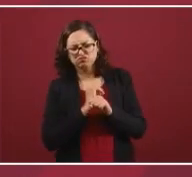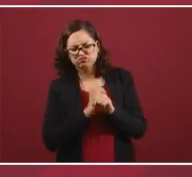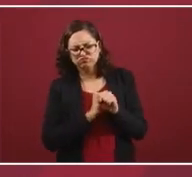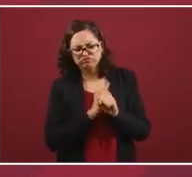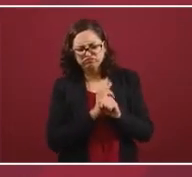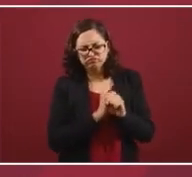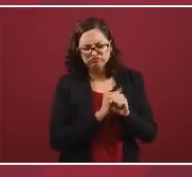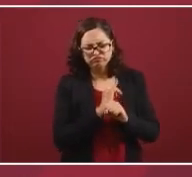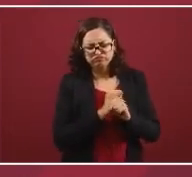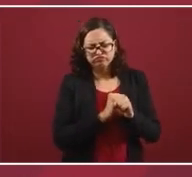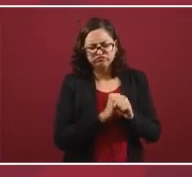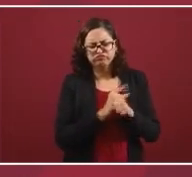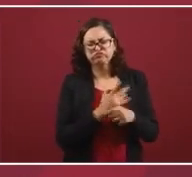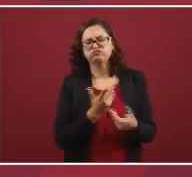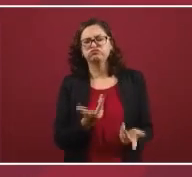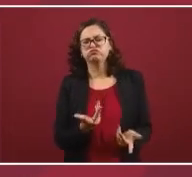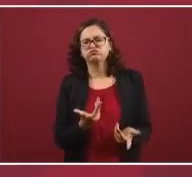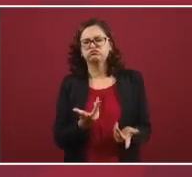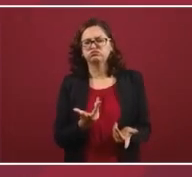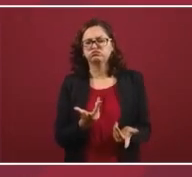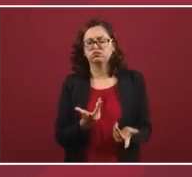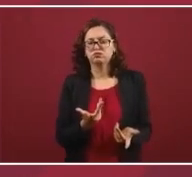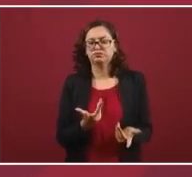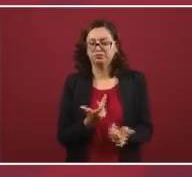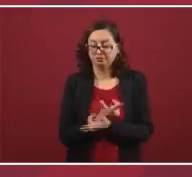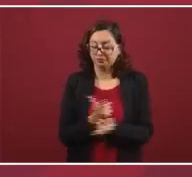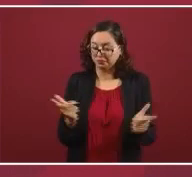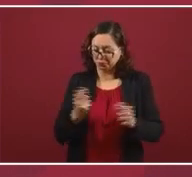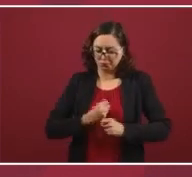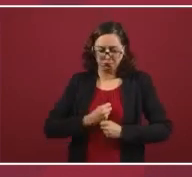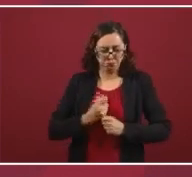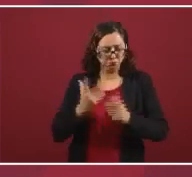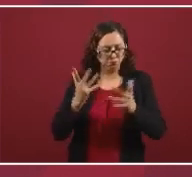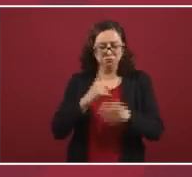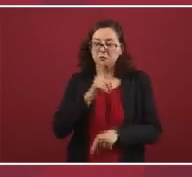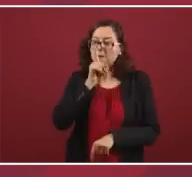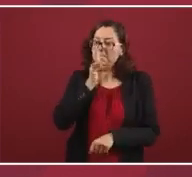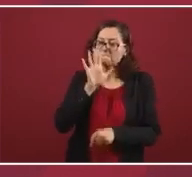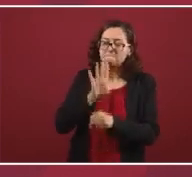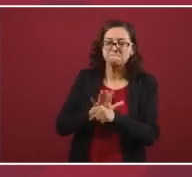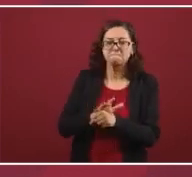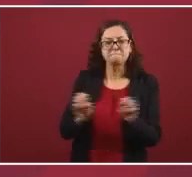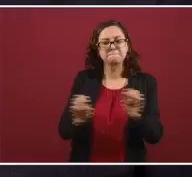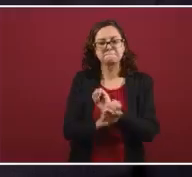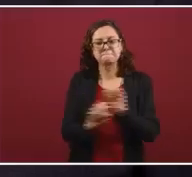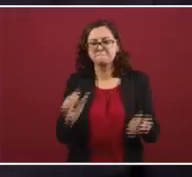y que se garanticen las libertades y que no haya censura.